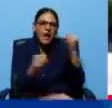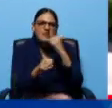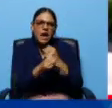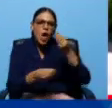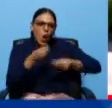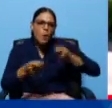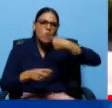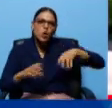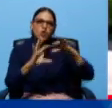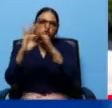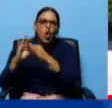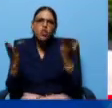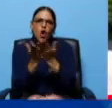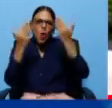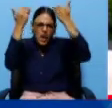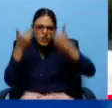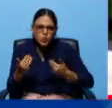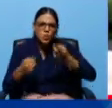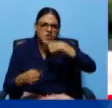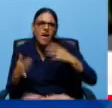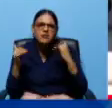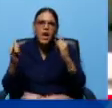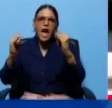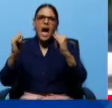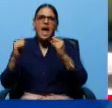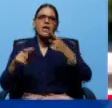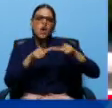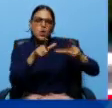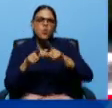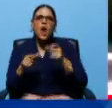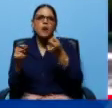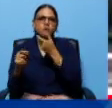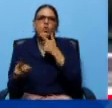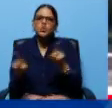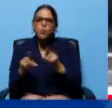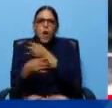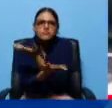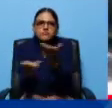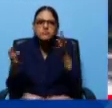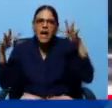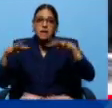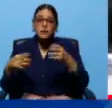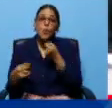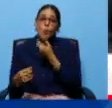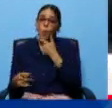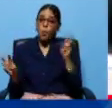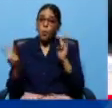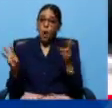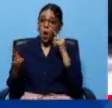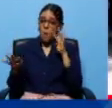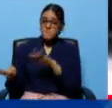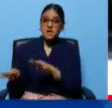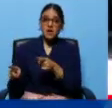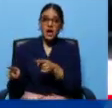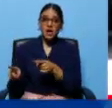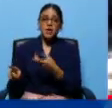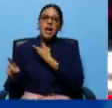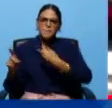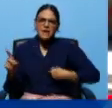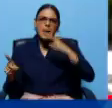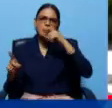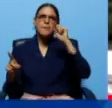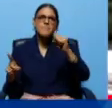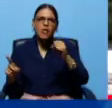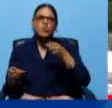que todos nosotros los estudiantes tengamos espacios como estos. Bueno, bueno, esto para ustedes lo ha dicho el presidente